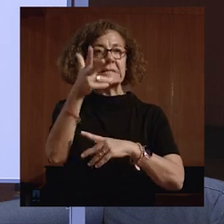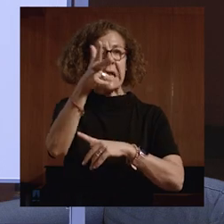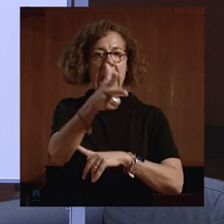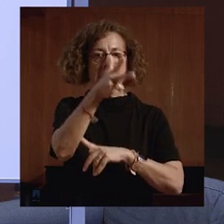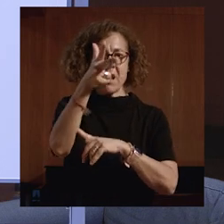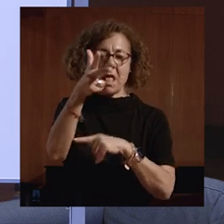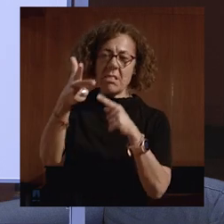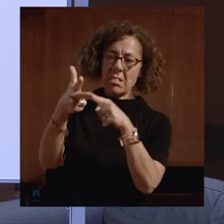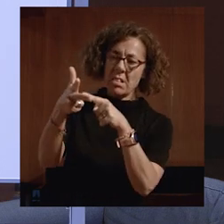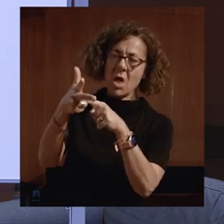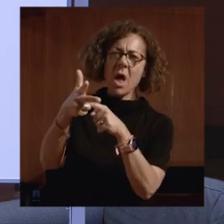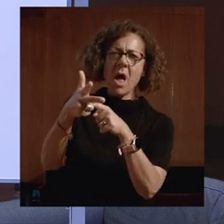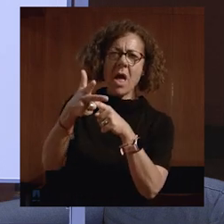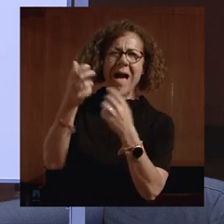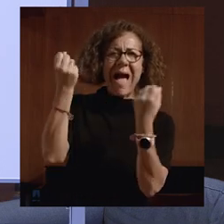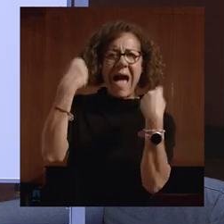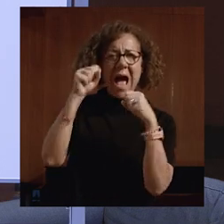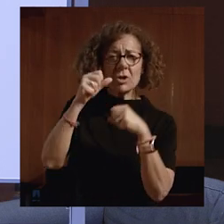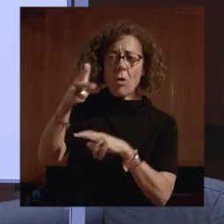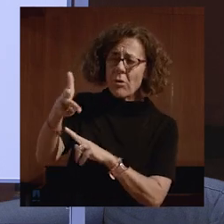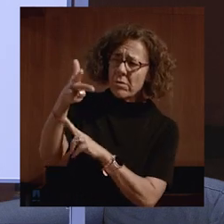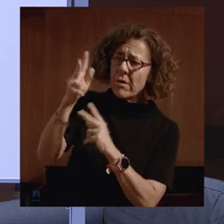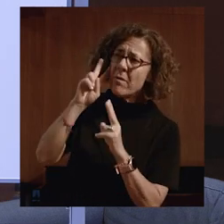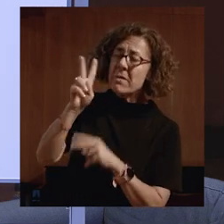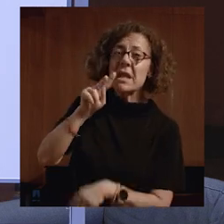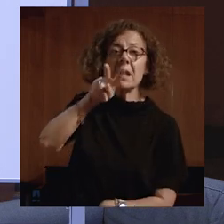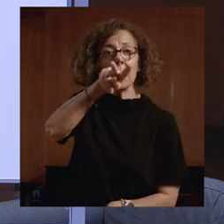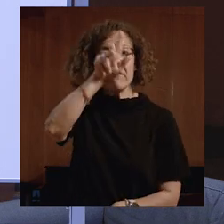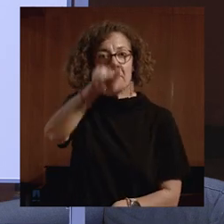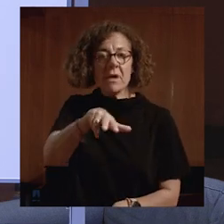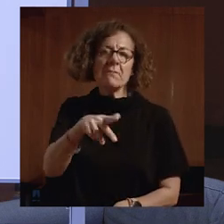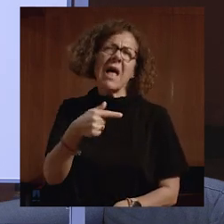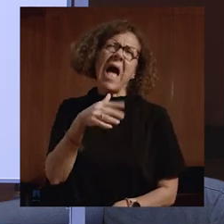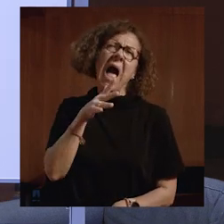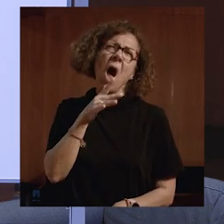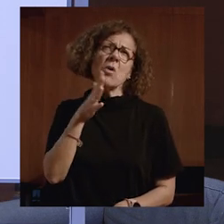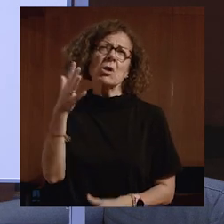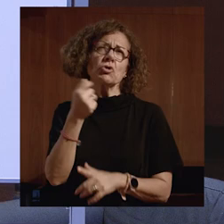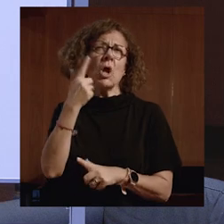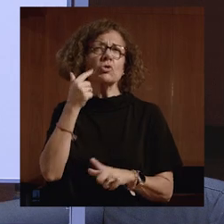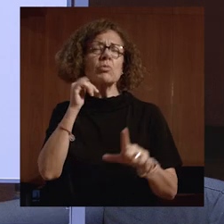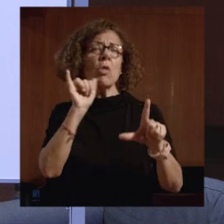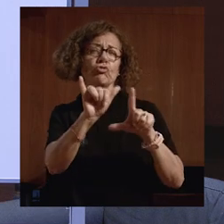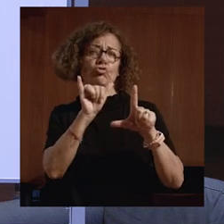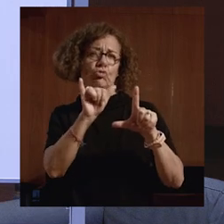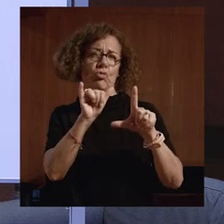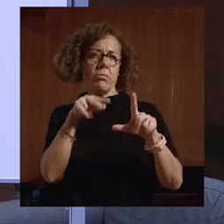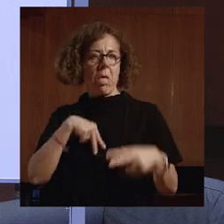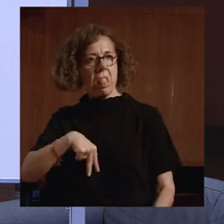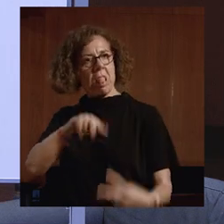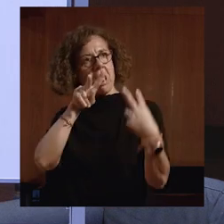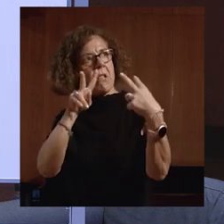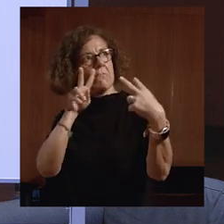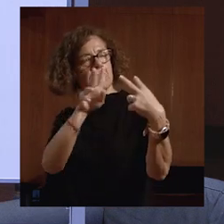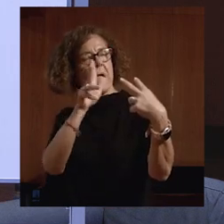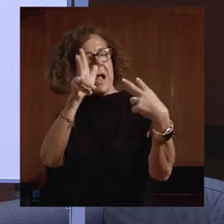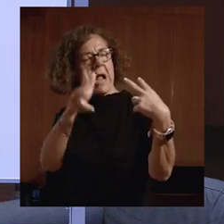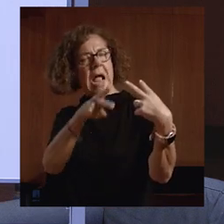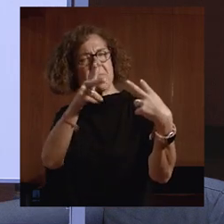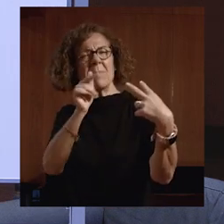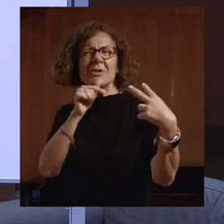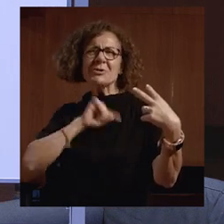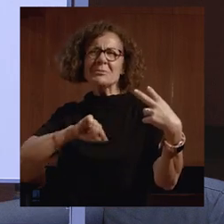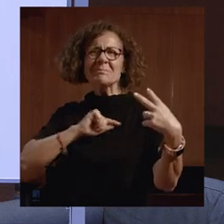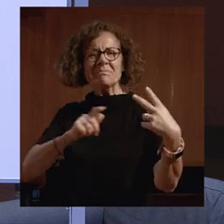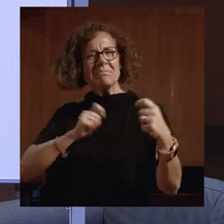muy raro. No tanto hoy en día, que estamos acostumbrados a YouTube, que todos miramos sola, bienvenidos. Pero eso genera cierta